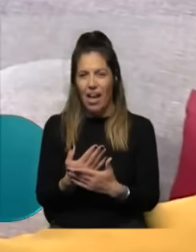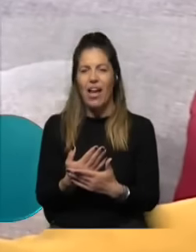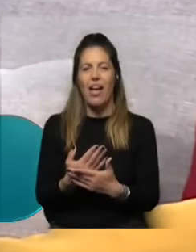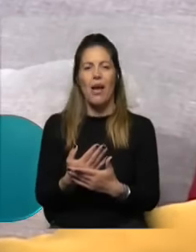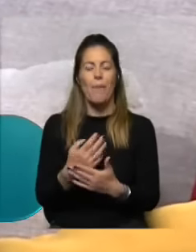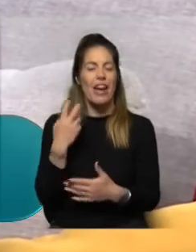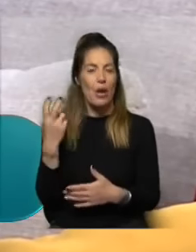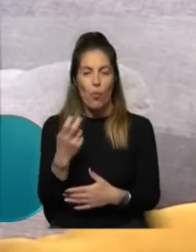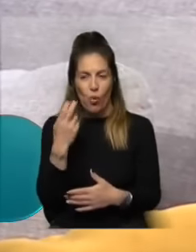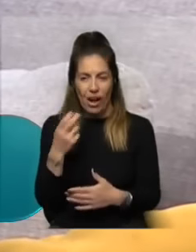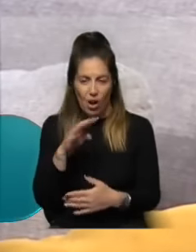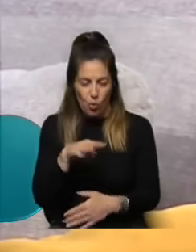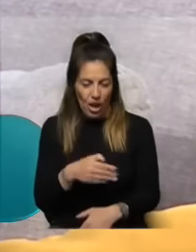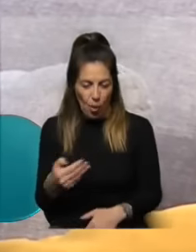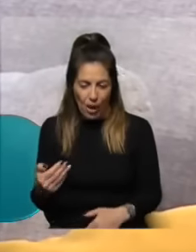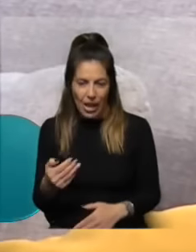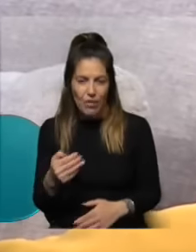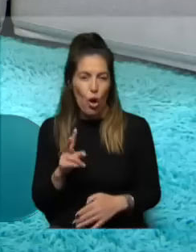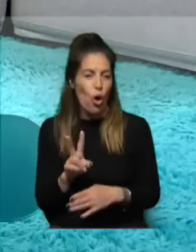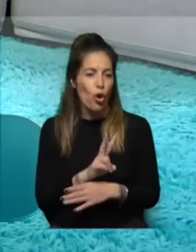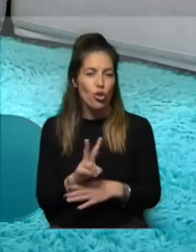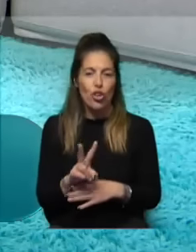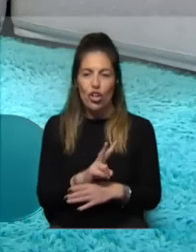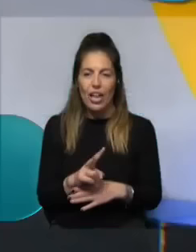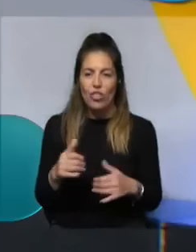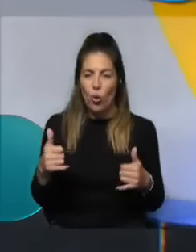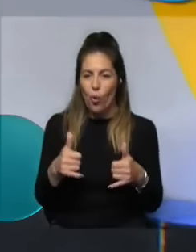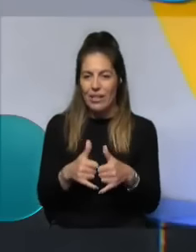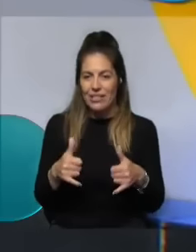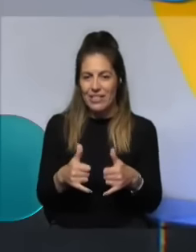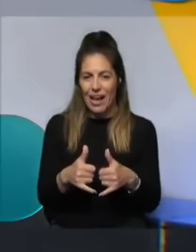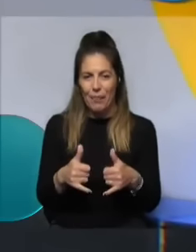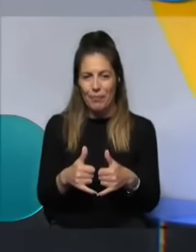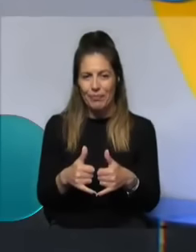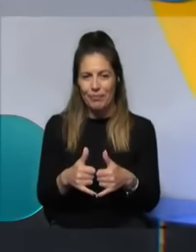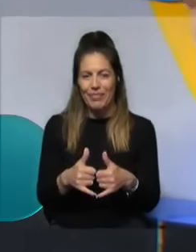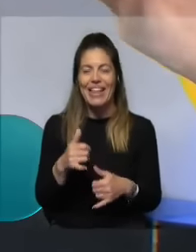para buscar alguna página o estar controlando los WhatsApp,